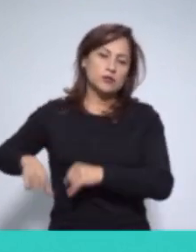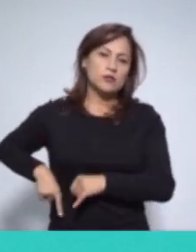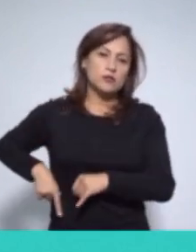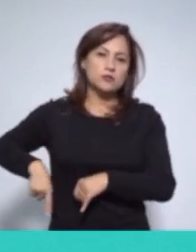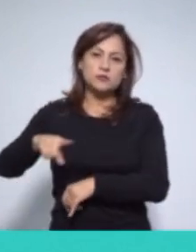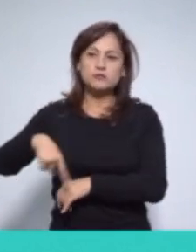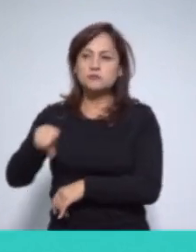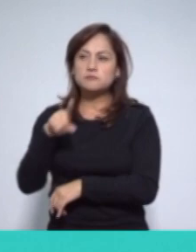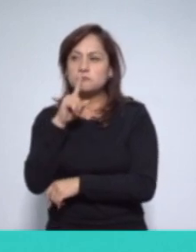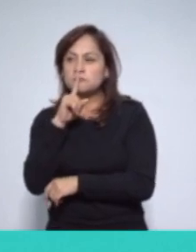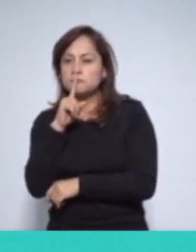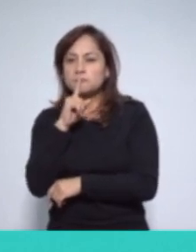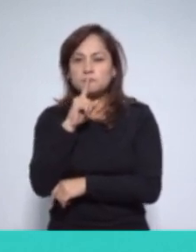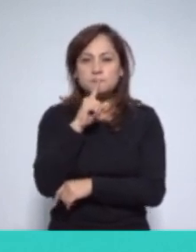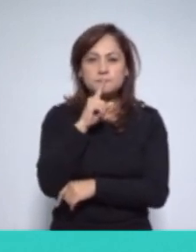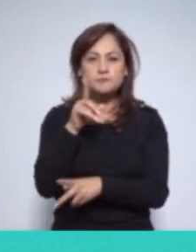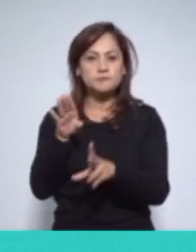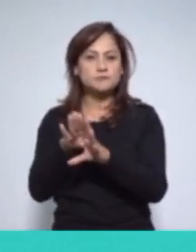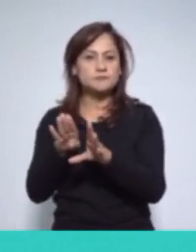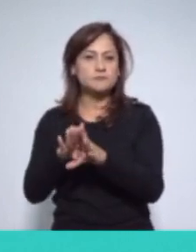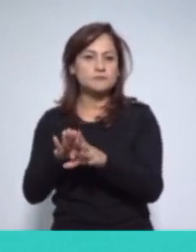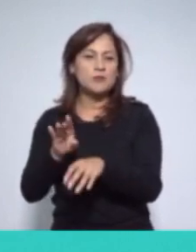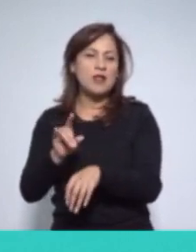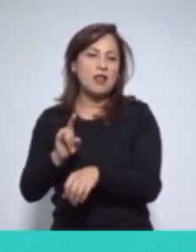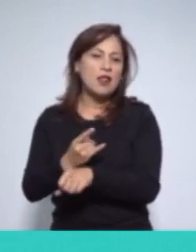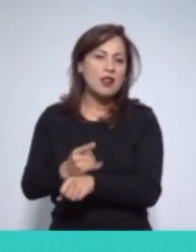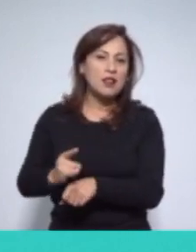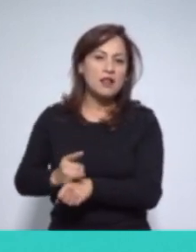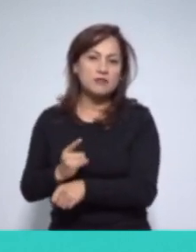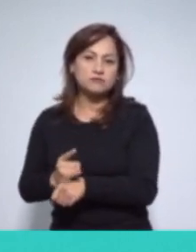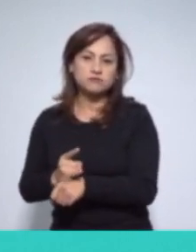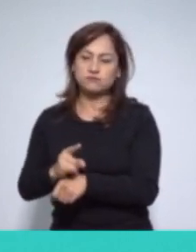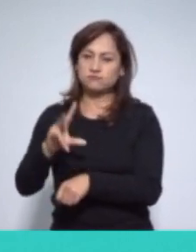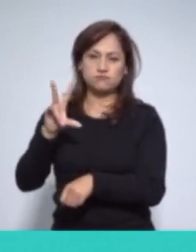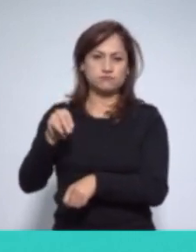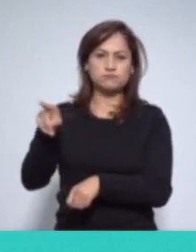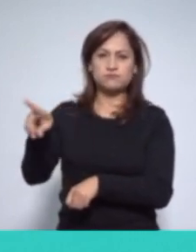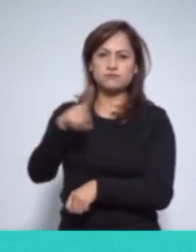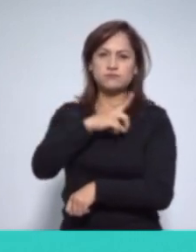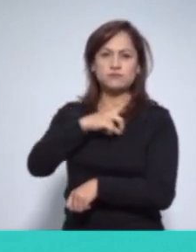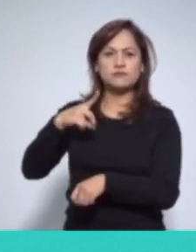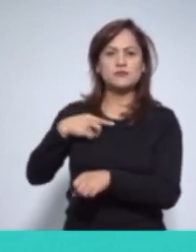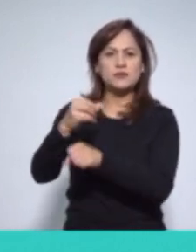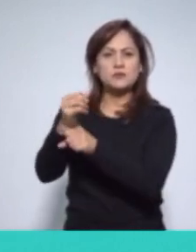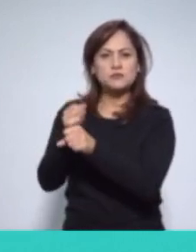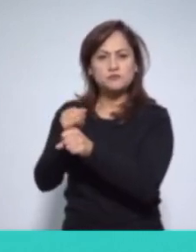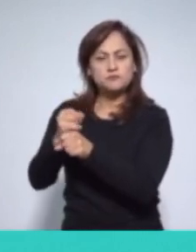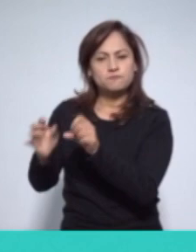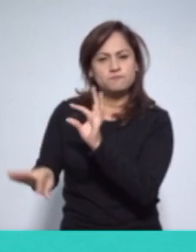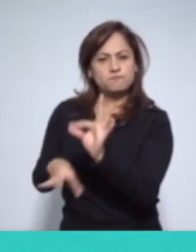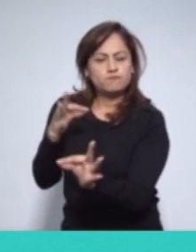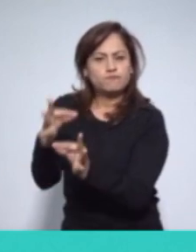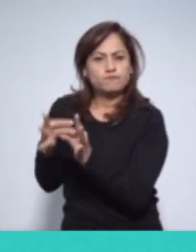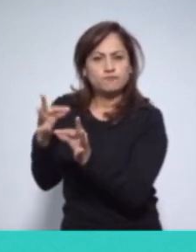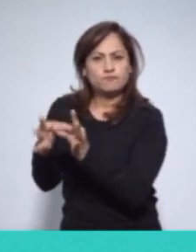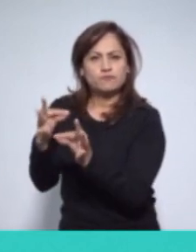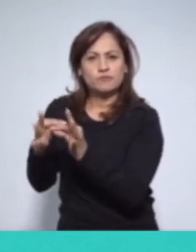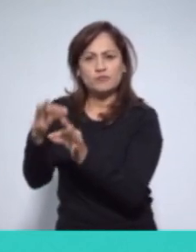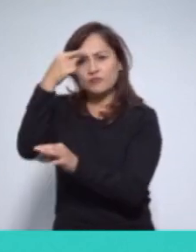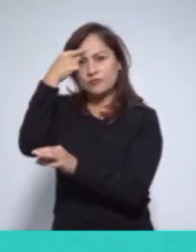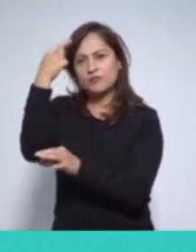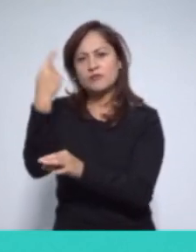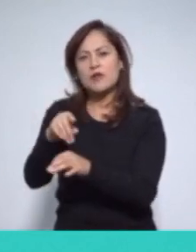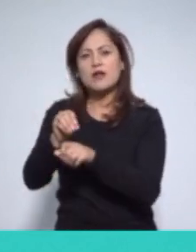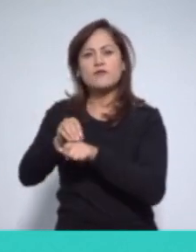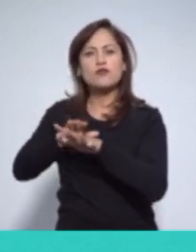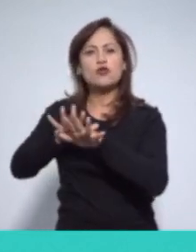la opacidad se sustituya por acciones tendientes a identificar, desarrollar y aplicar las mejores prácticas para difundir la